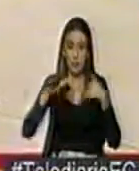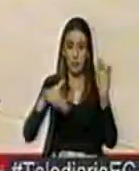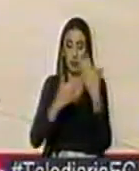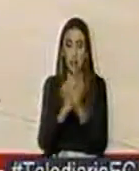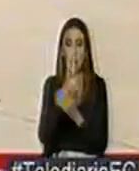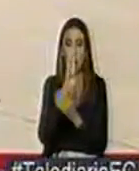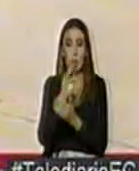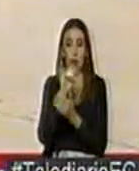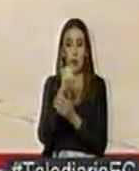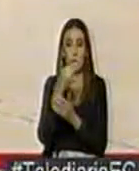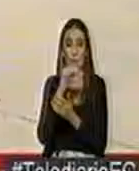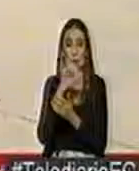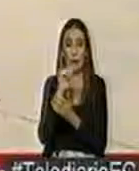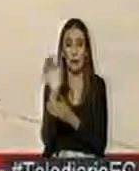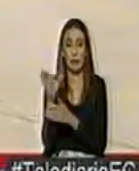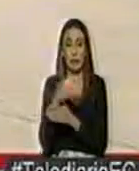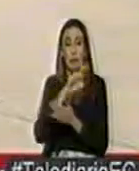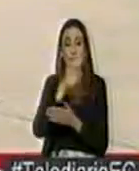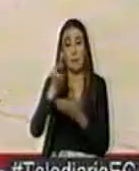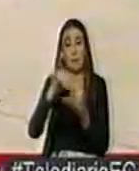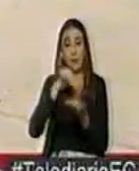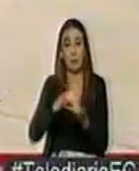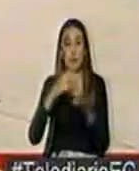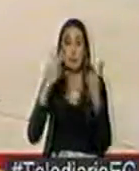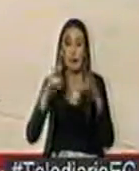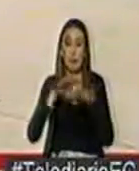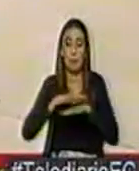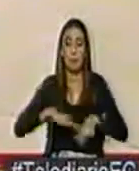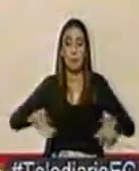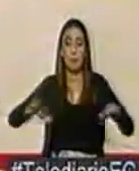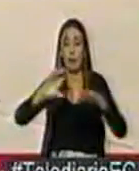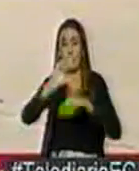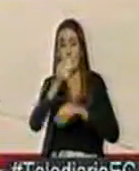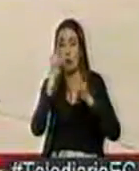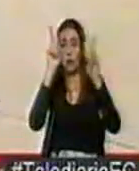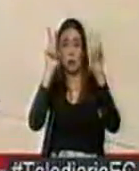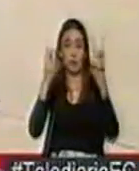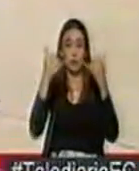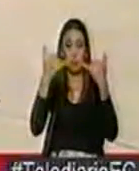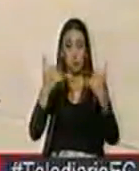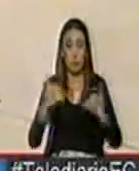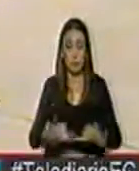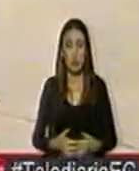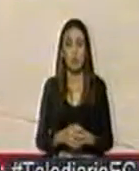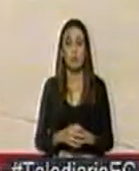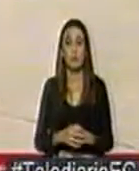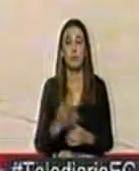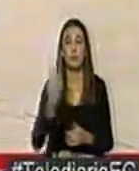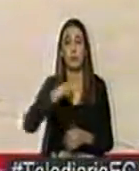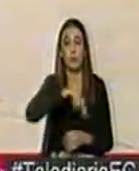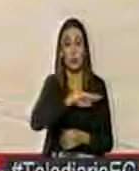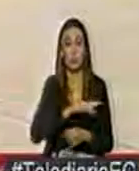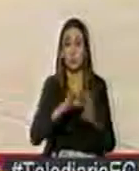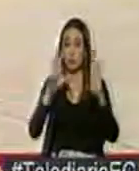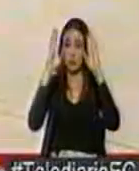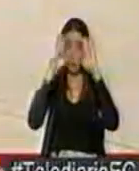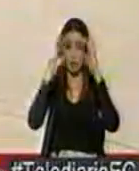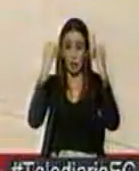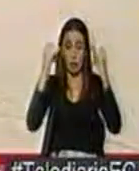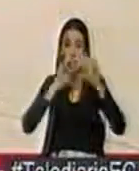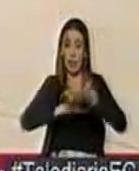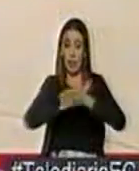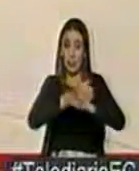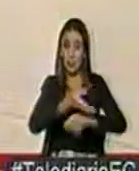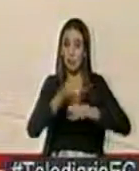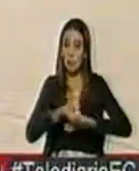de Caracas y de la provincia de Manabí de forma general, además de otros temas de coyuntura nacional. Nosotros estaremos pendientes para informarles